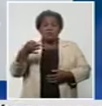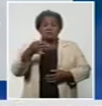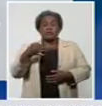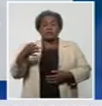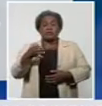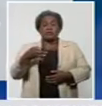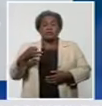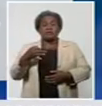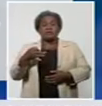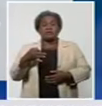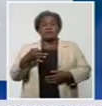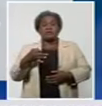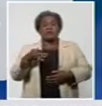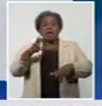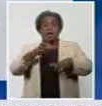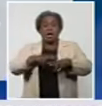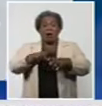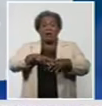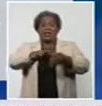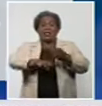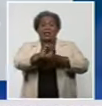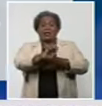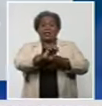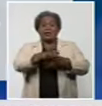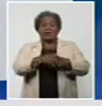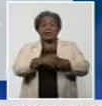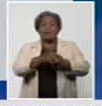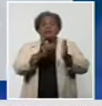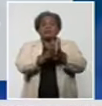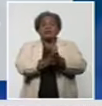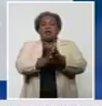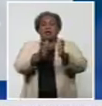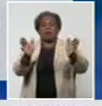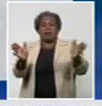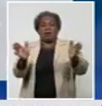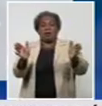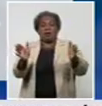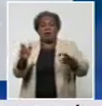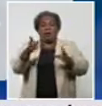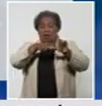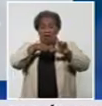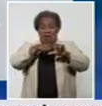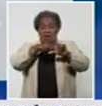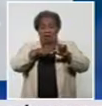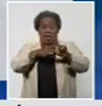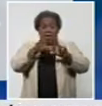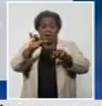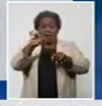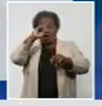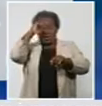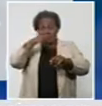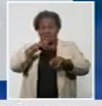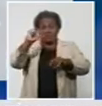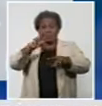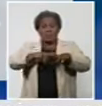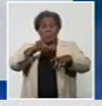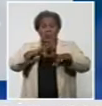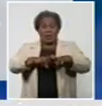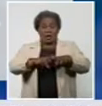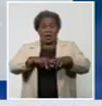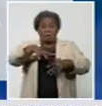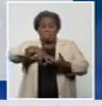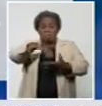de Habana del Este, San Miguel, Regla, Lisa, Centro Habana, Plaza